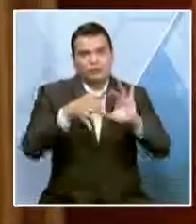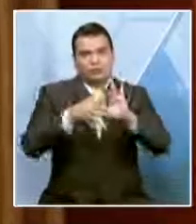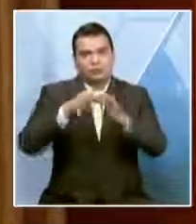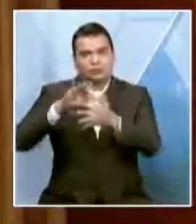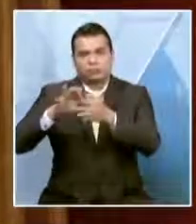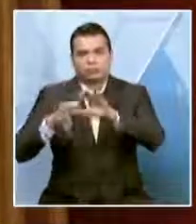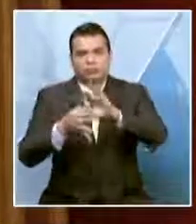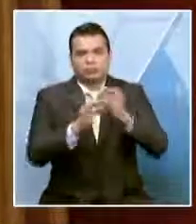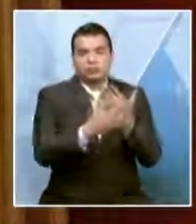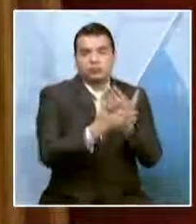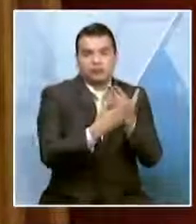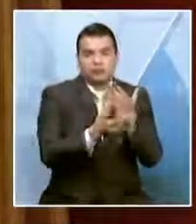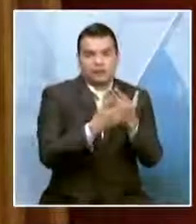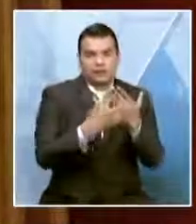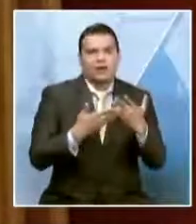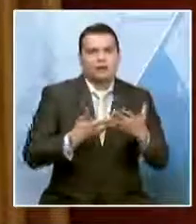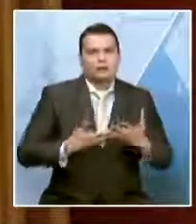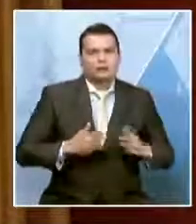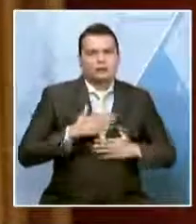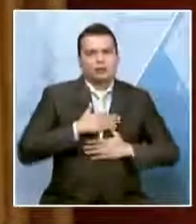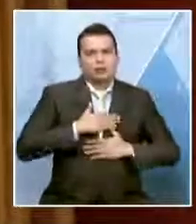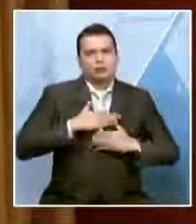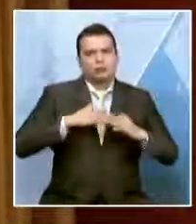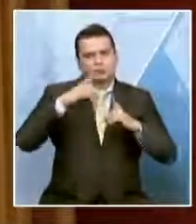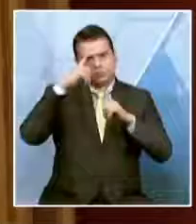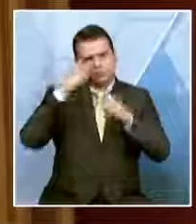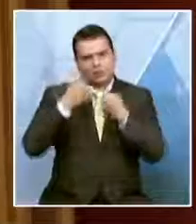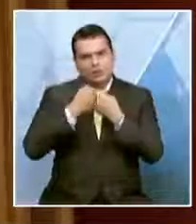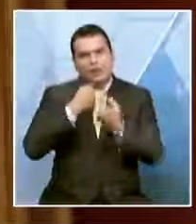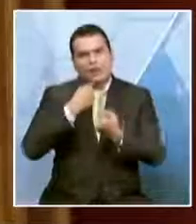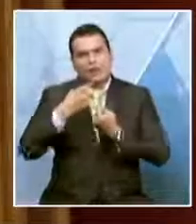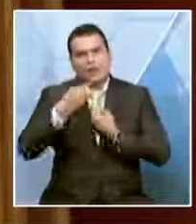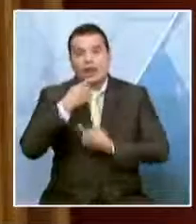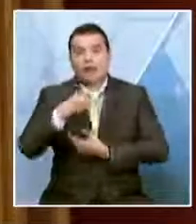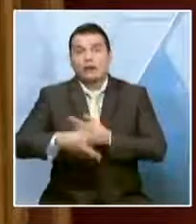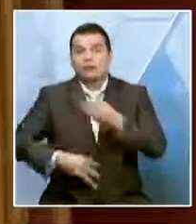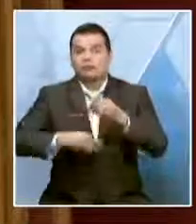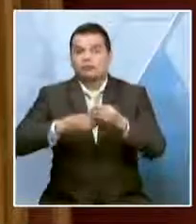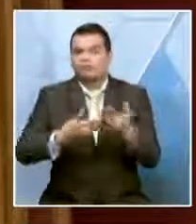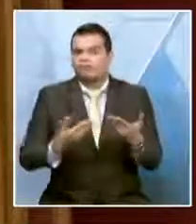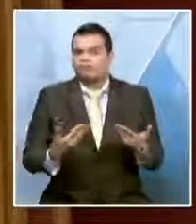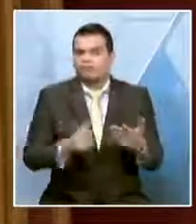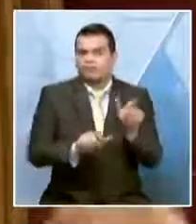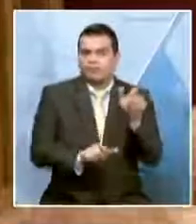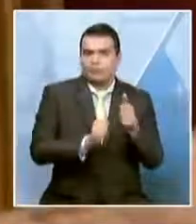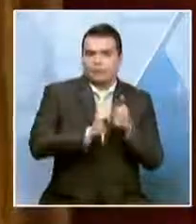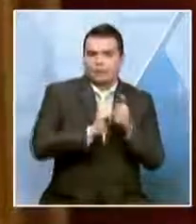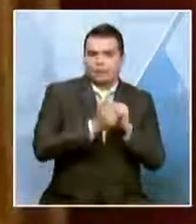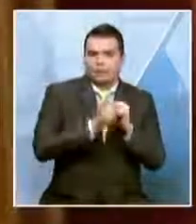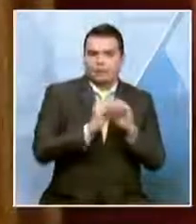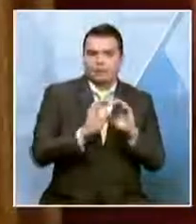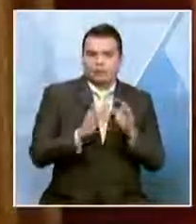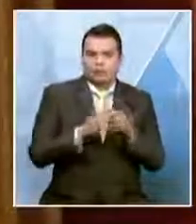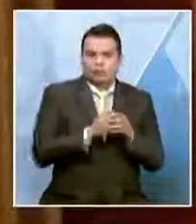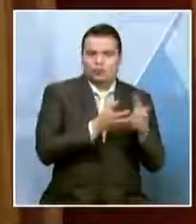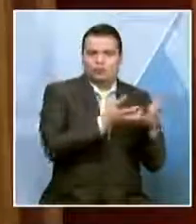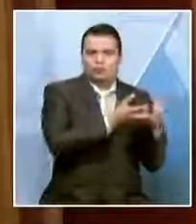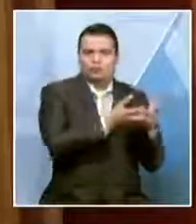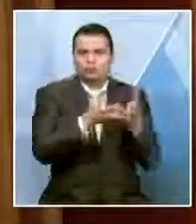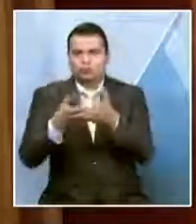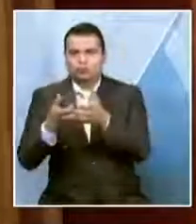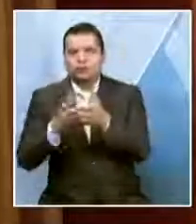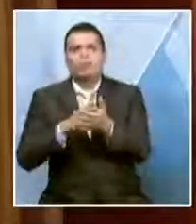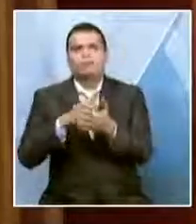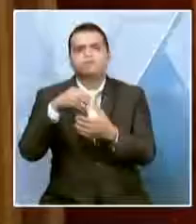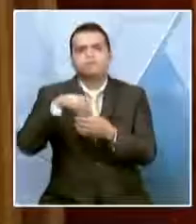pero también de parte de nosotros poder garantizar que nuestros deportistas seleccionados por ellos estén en bogotá en la fecha